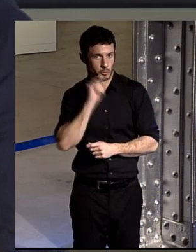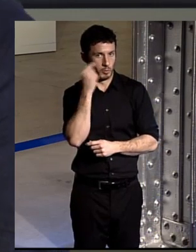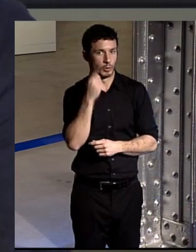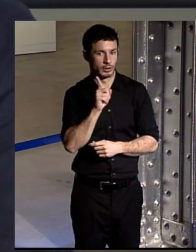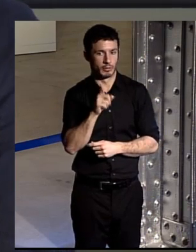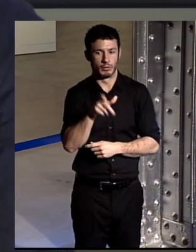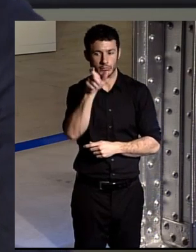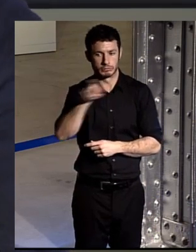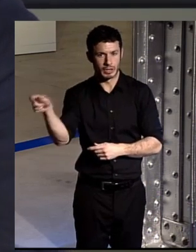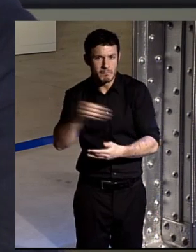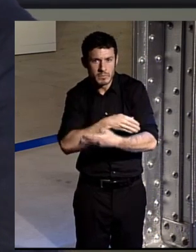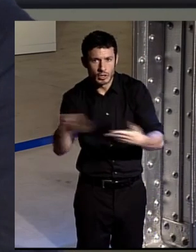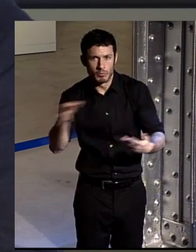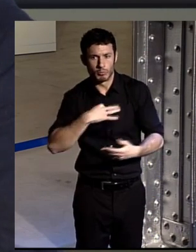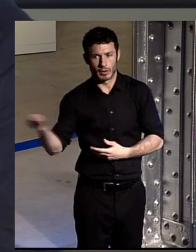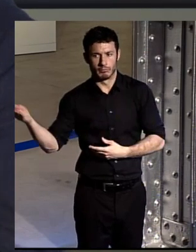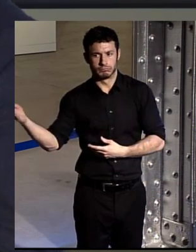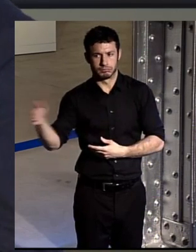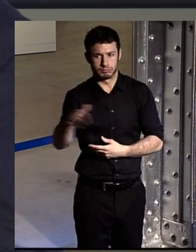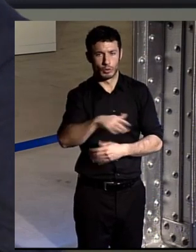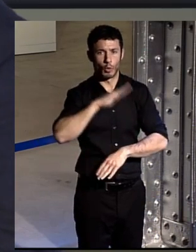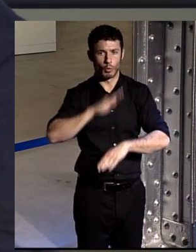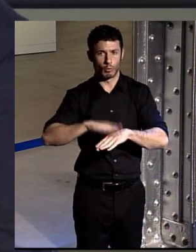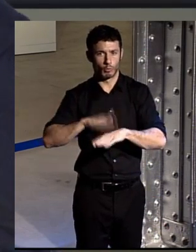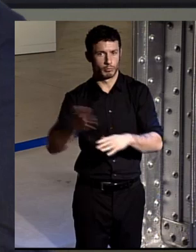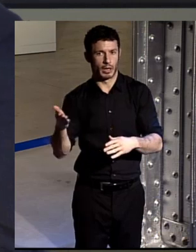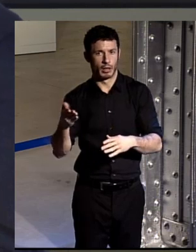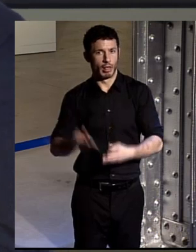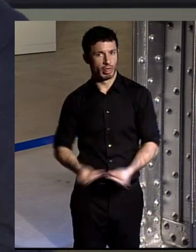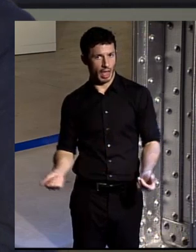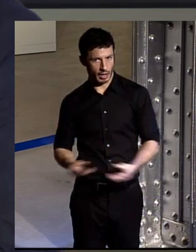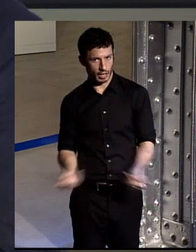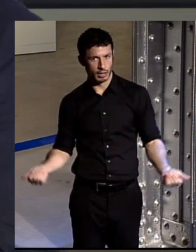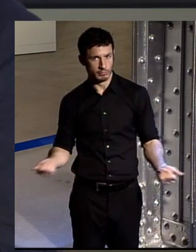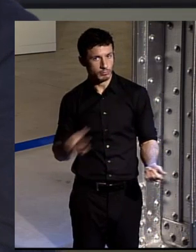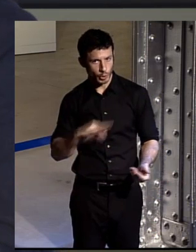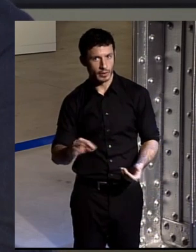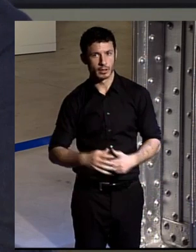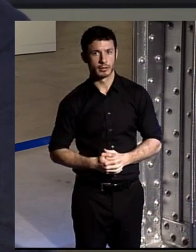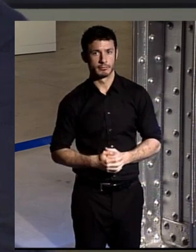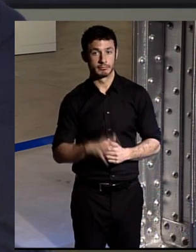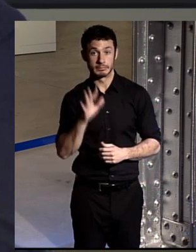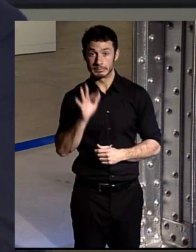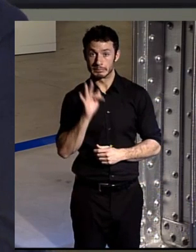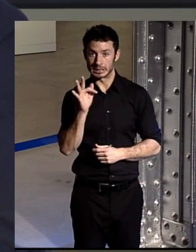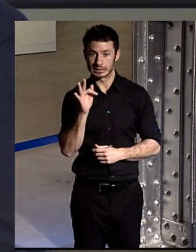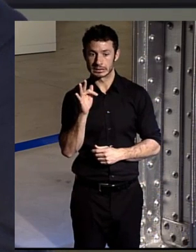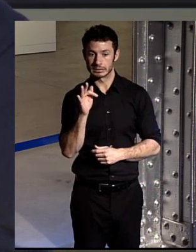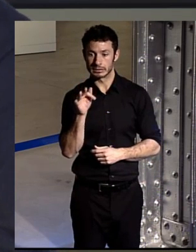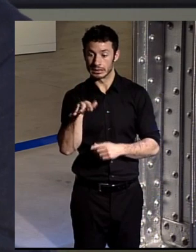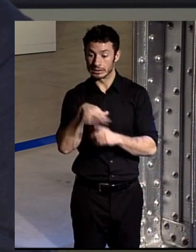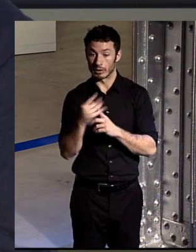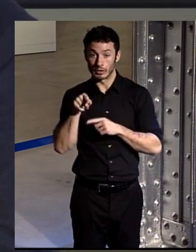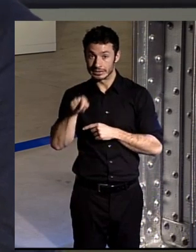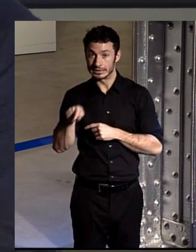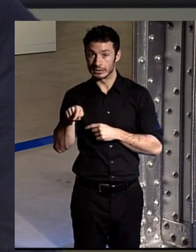de personas que pueden morir al cabo del año por una diarrea, Y además date cuenta que en esos casos una